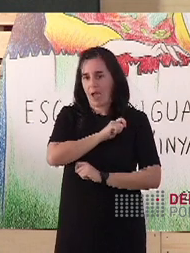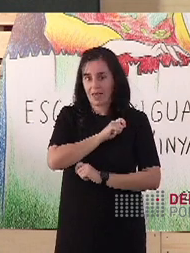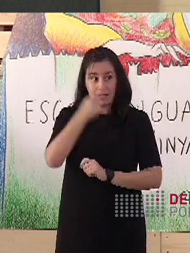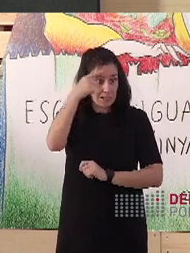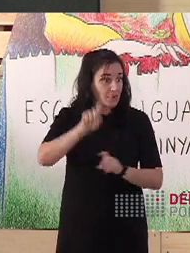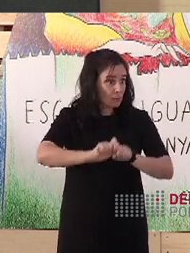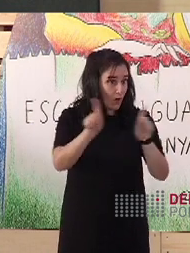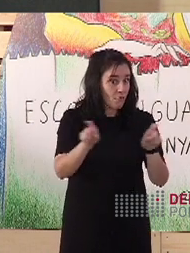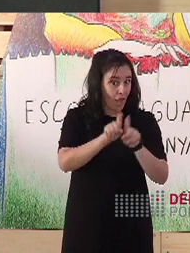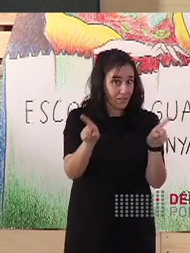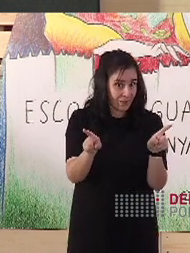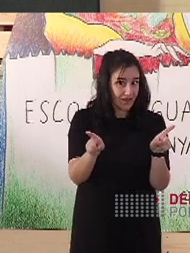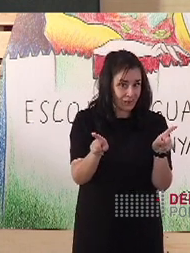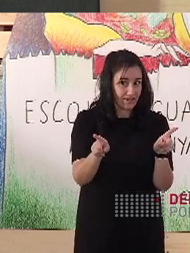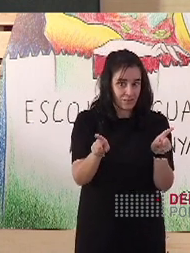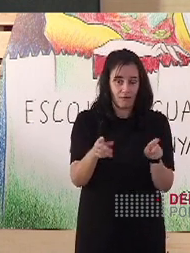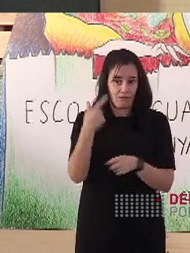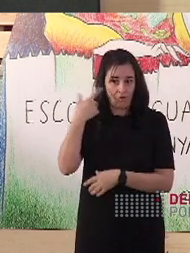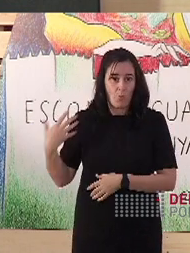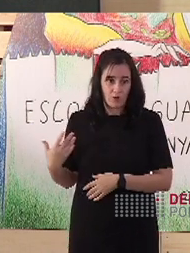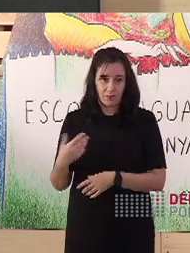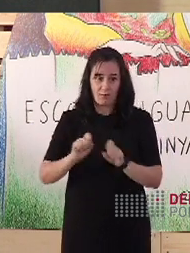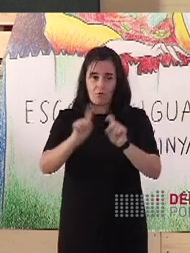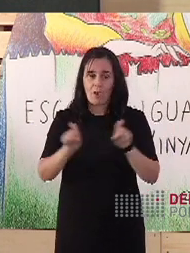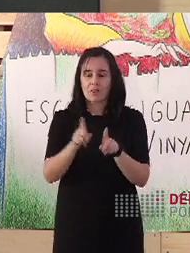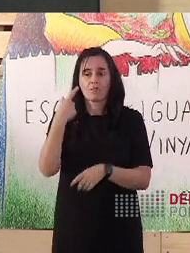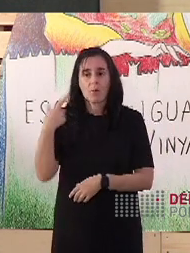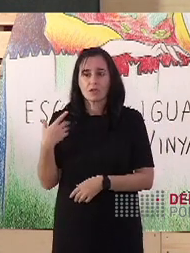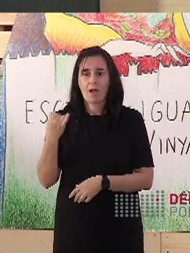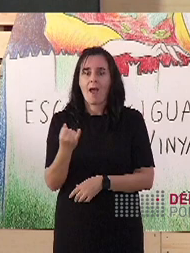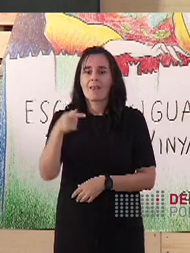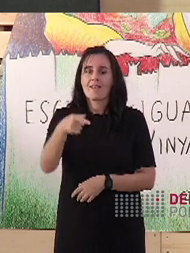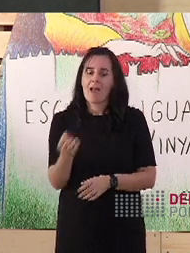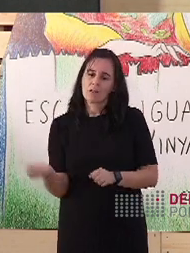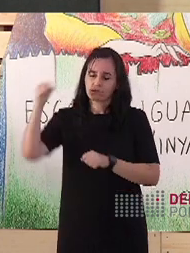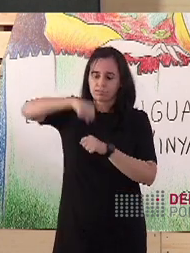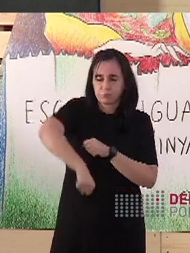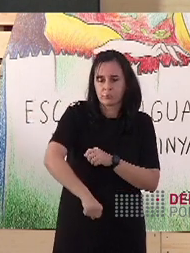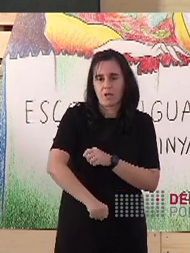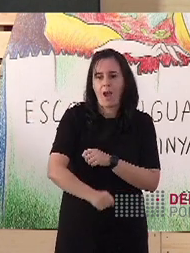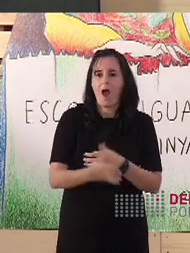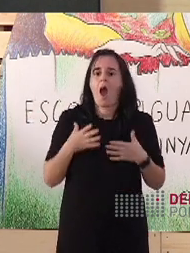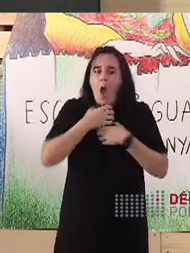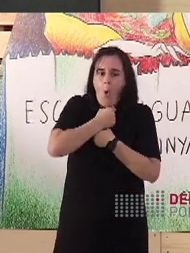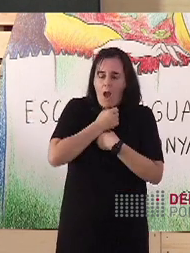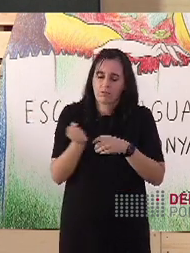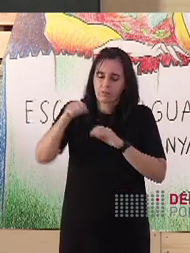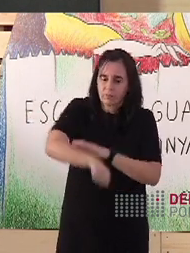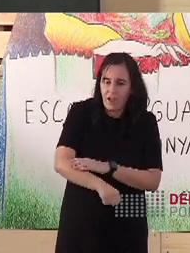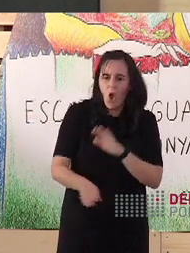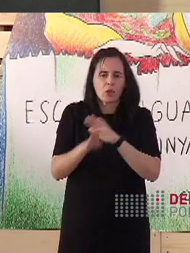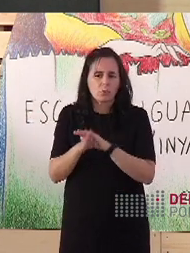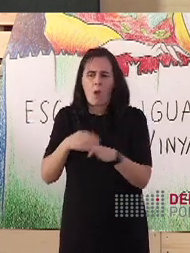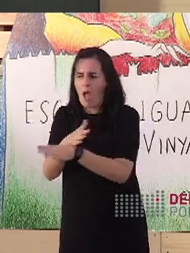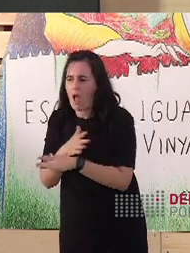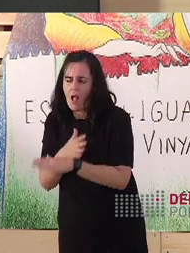había. Bueno, hay una fuente muy famosa y la ahoga en la fuente un ratito y después la sigue penetrando y la vuelve a ahogar y todo